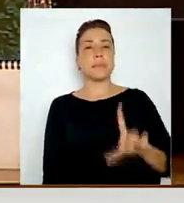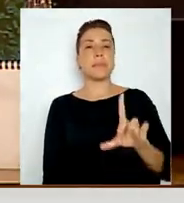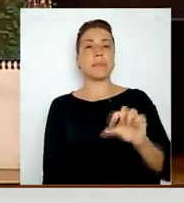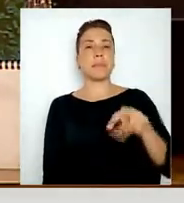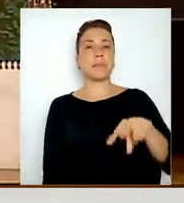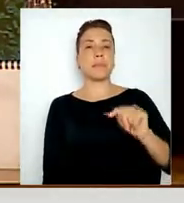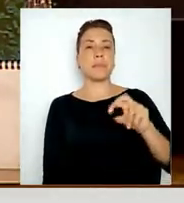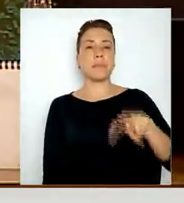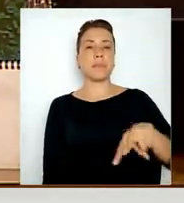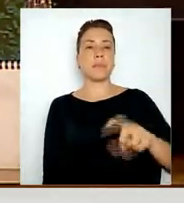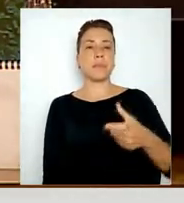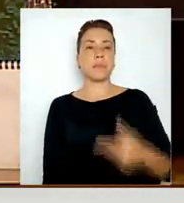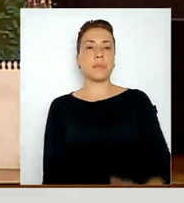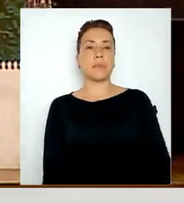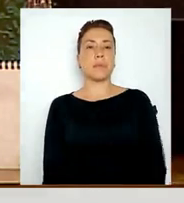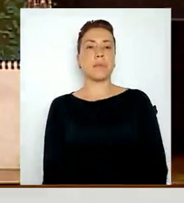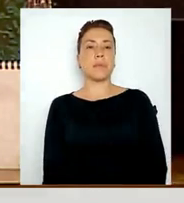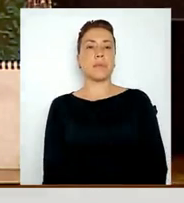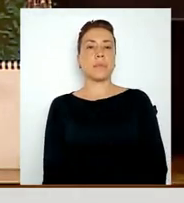diputado